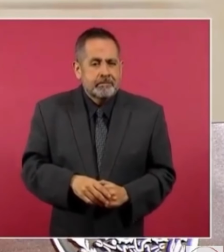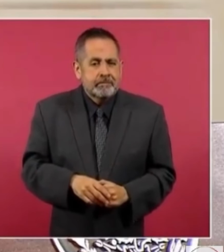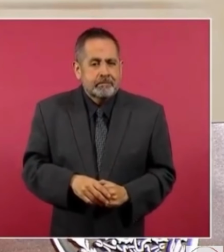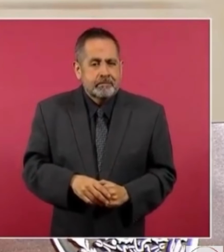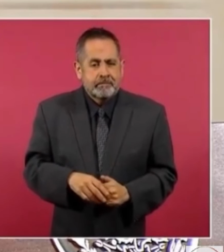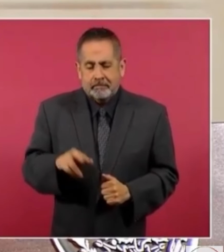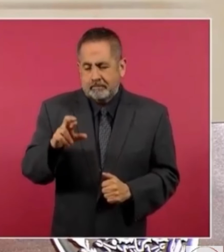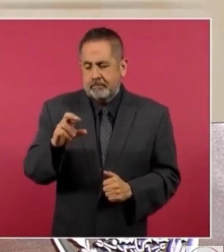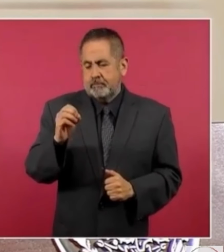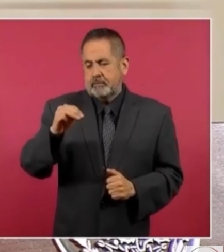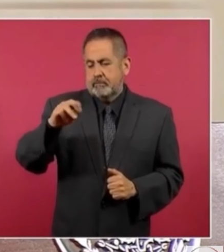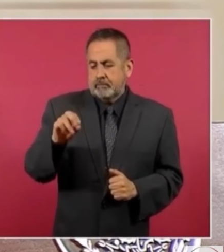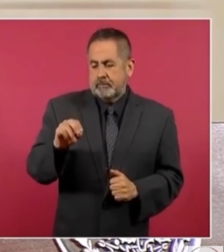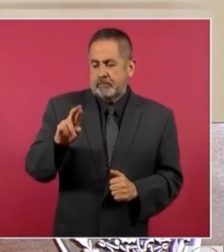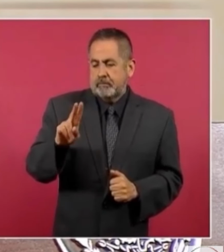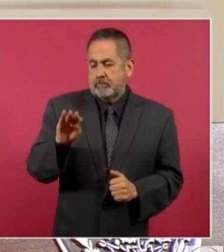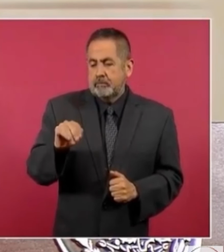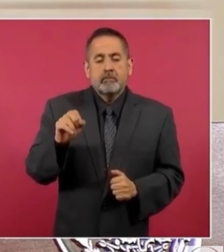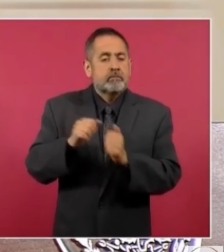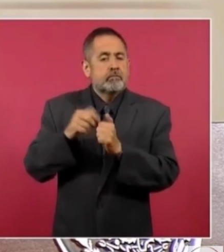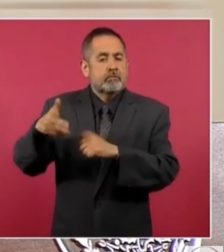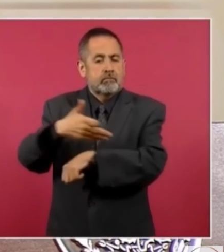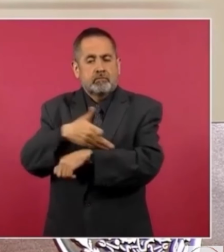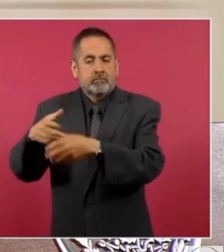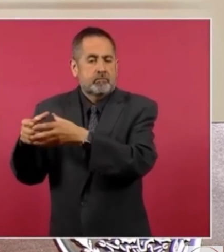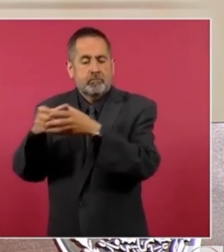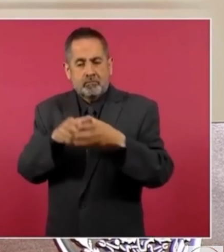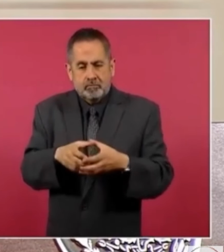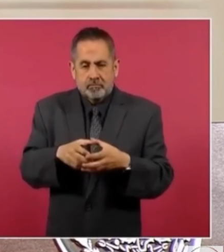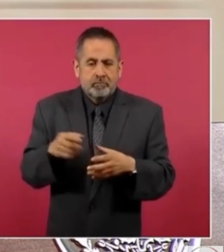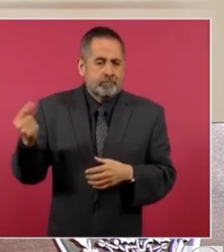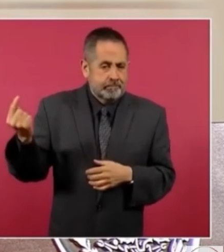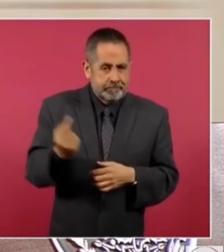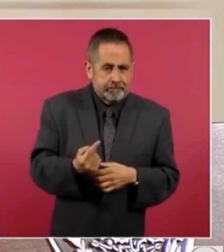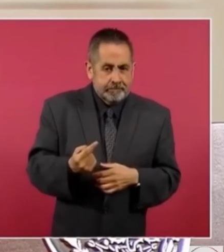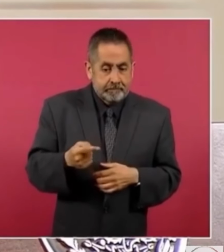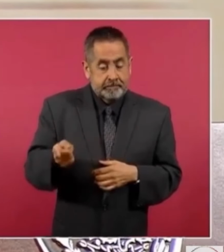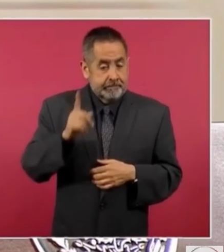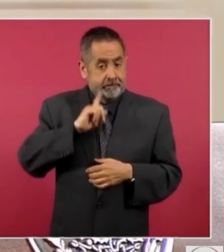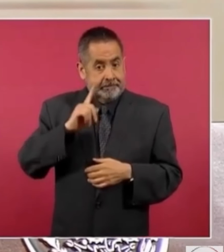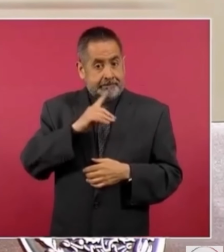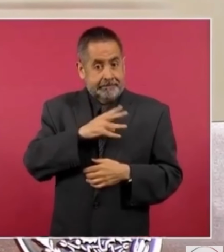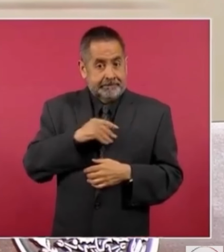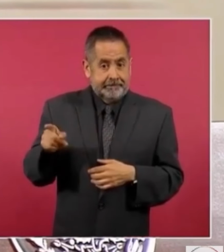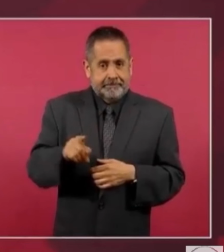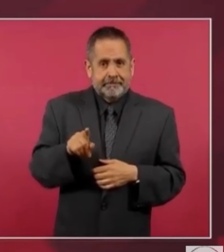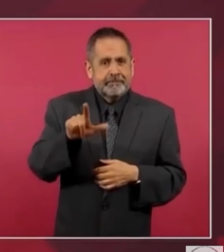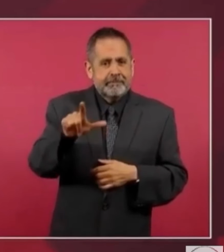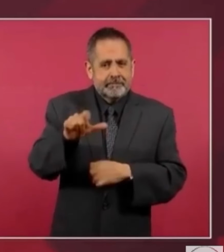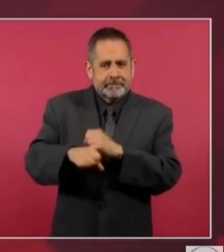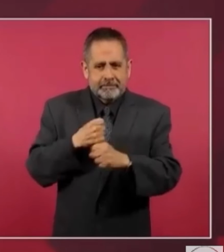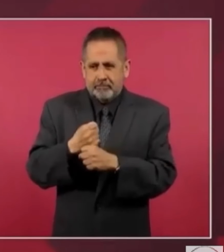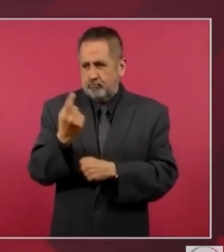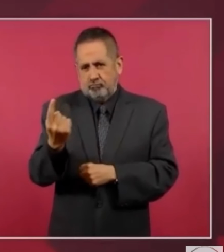son Romero Rubio y su familia, y la hija de 17